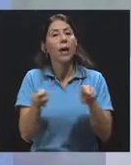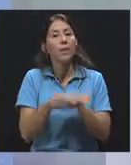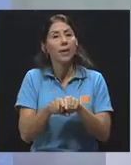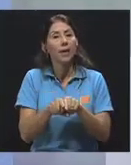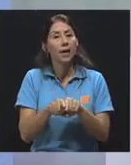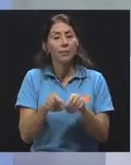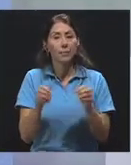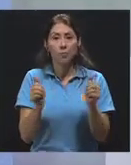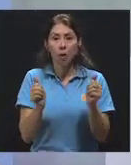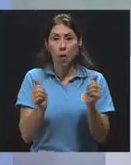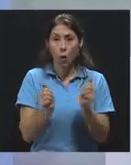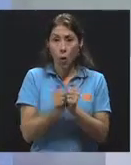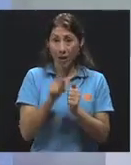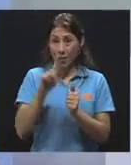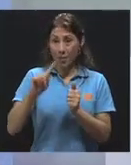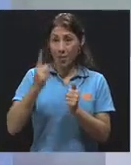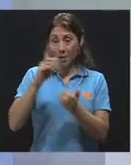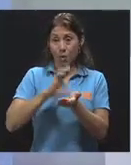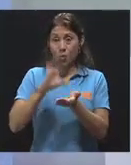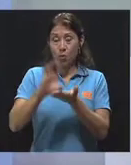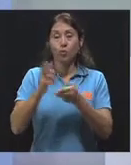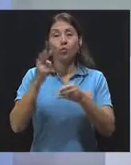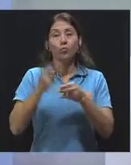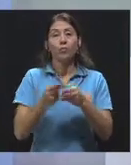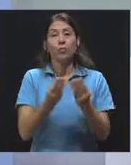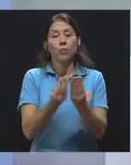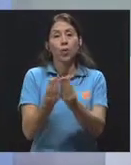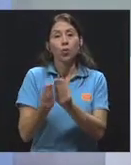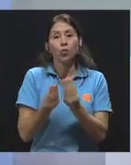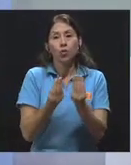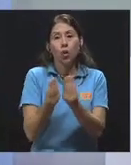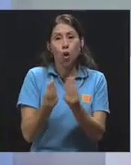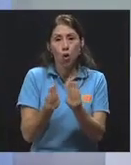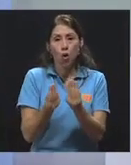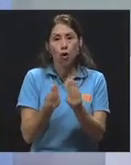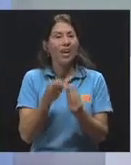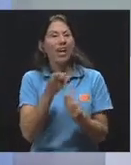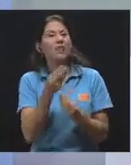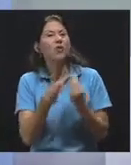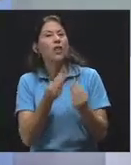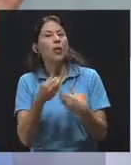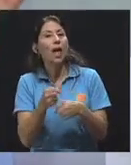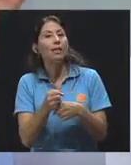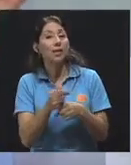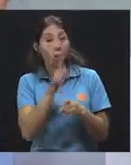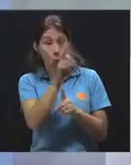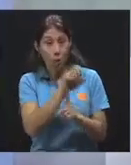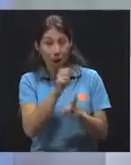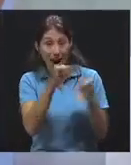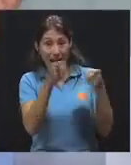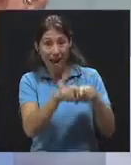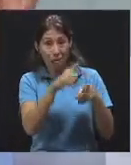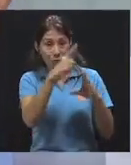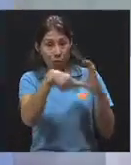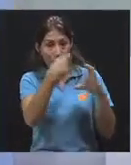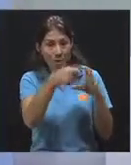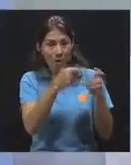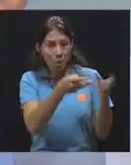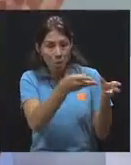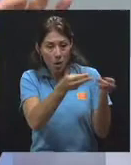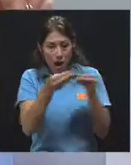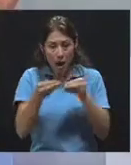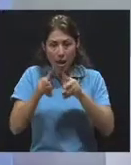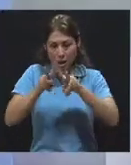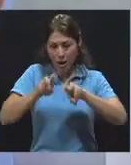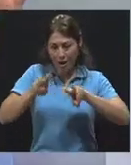también concretamente con el primero, que es el de producción, que lo que hace es agarrar un caso de una película y lo analiza,